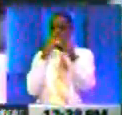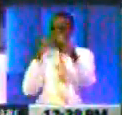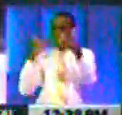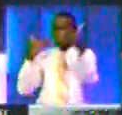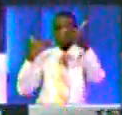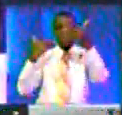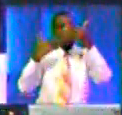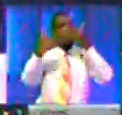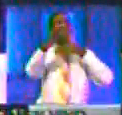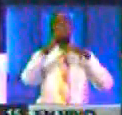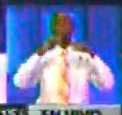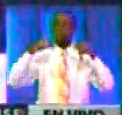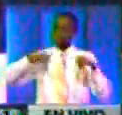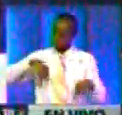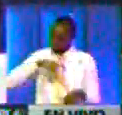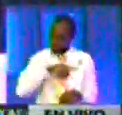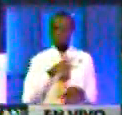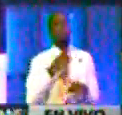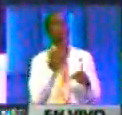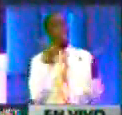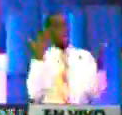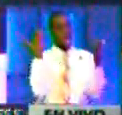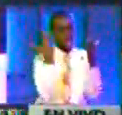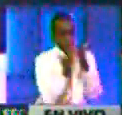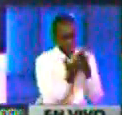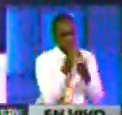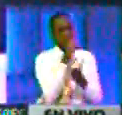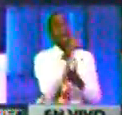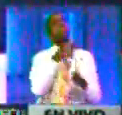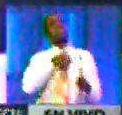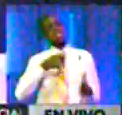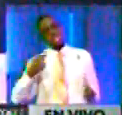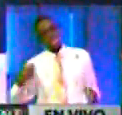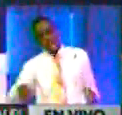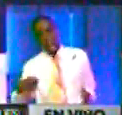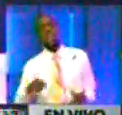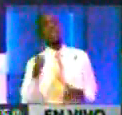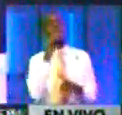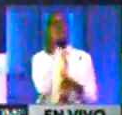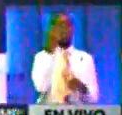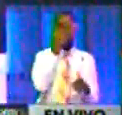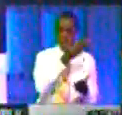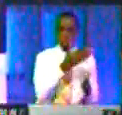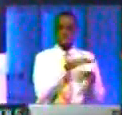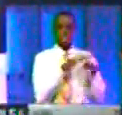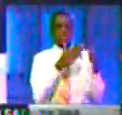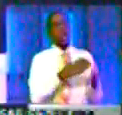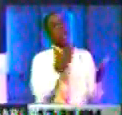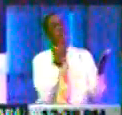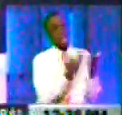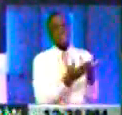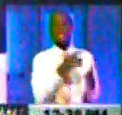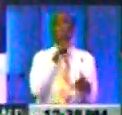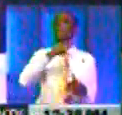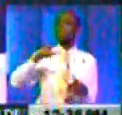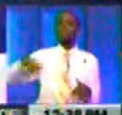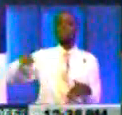compromiso. Gracias, presidente, gracias, ministro, gracias a los hermanos trabajadores y al sector productivo del